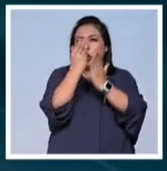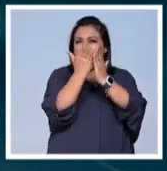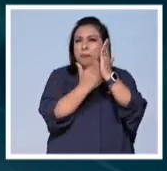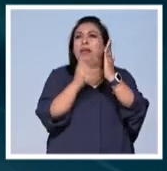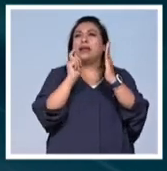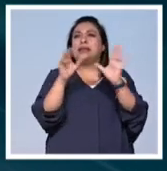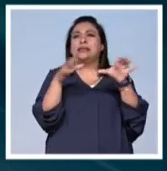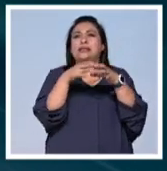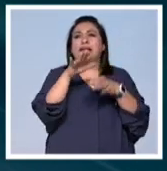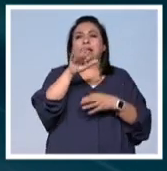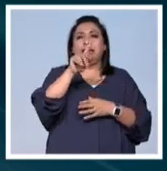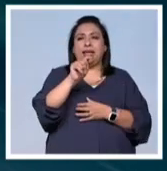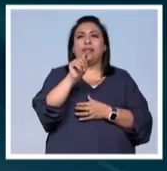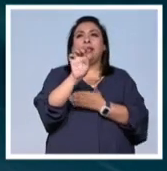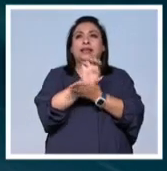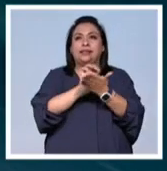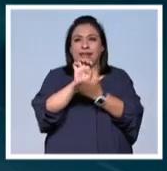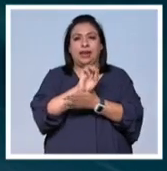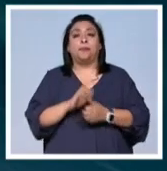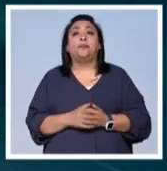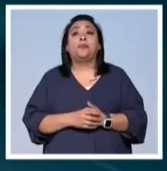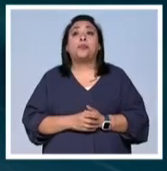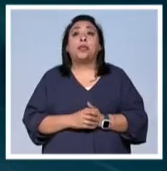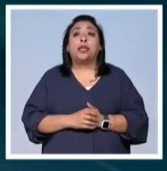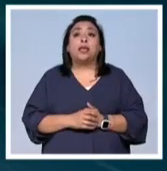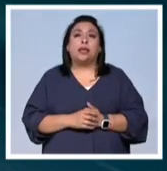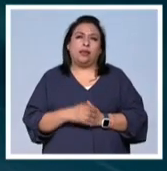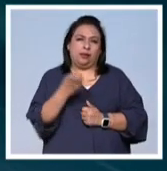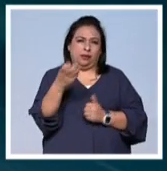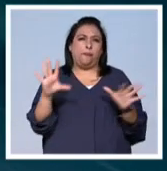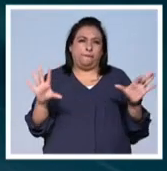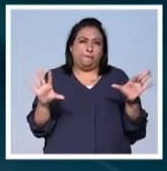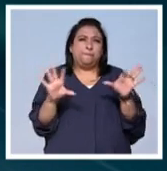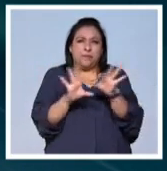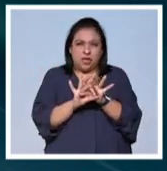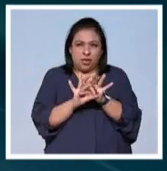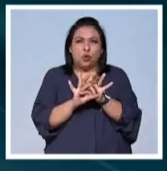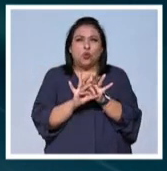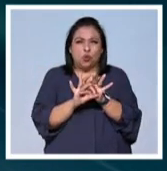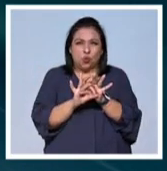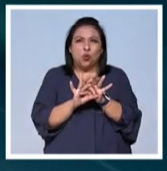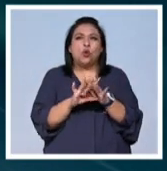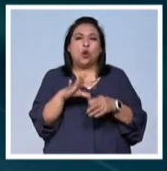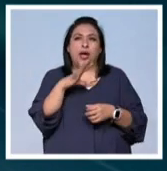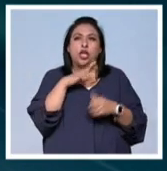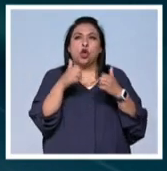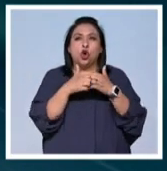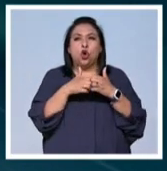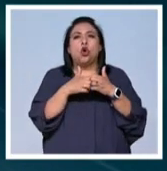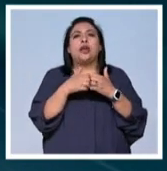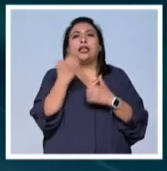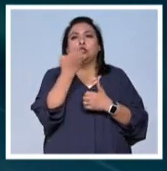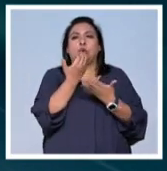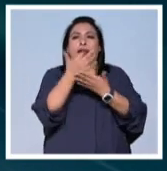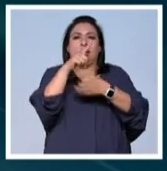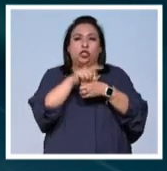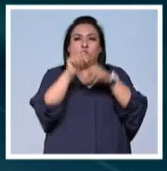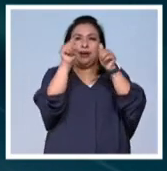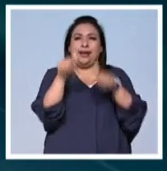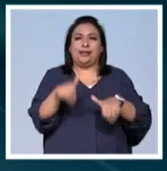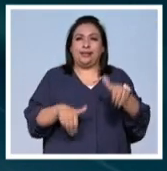al ciclo la enate en escena es un vínculo que que tenemos con la escuela nacional de arte